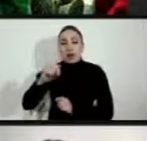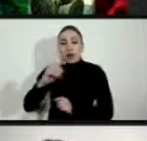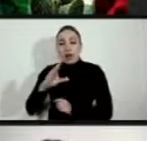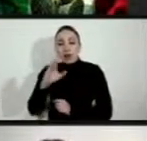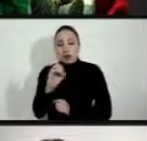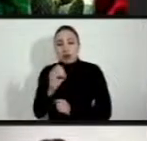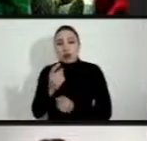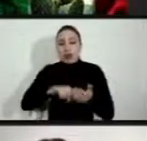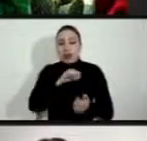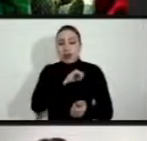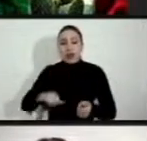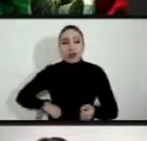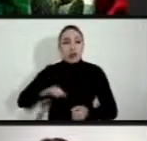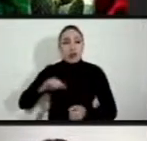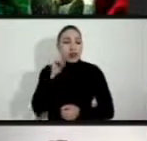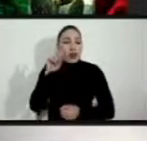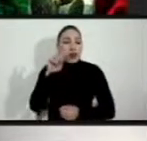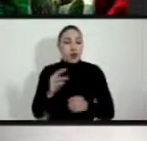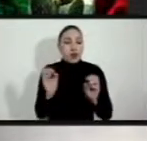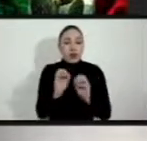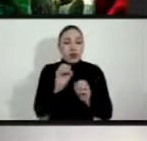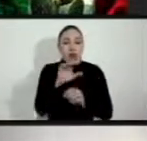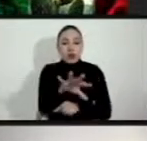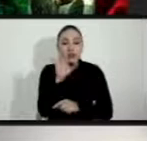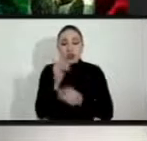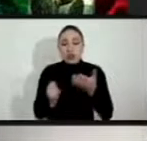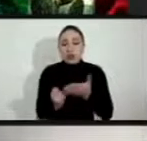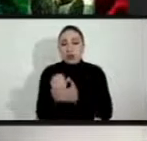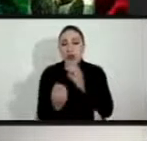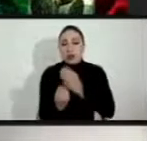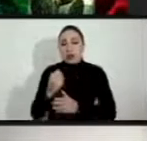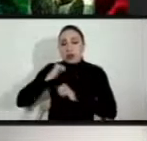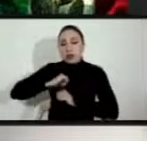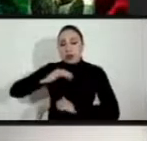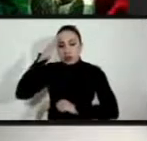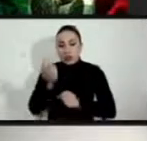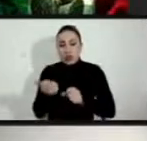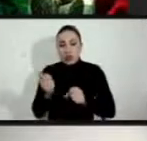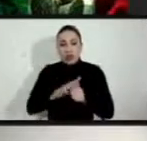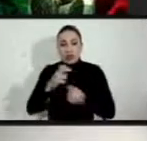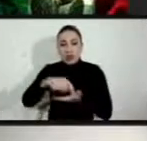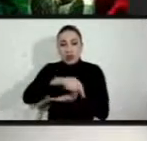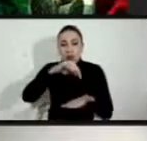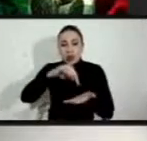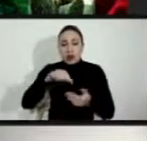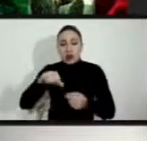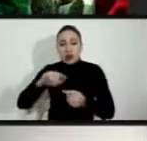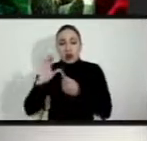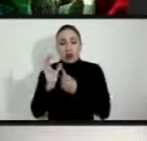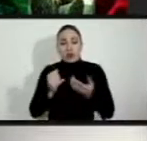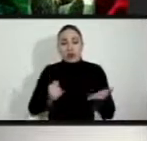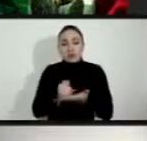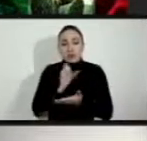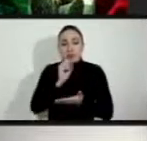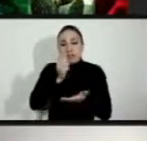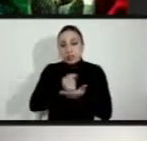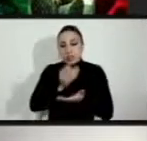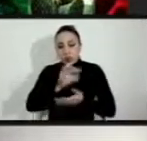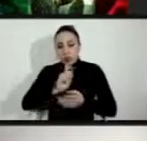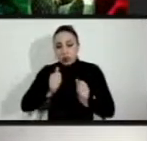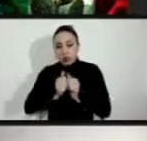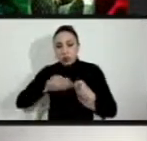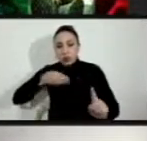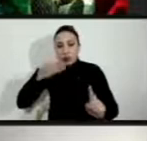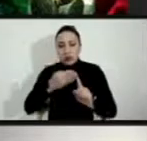se ha podido llevar a cabo la elección de una nueva administración para dicha unidad, por lo que esta dictaminadora estimó procedente su aprobación en los términos señalados por el diputado